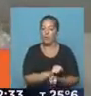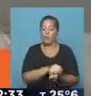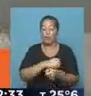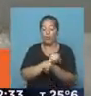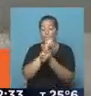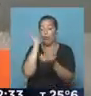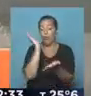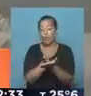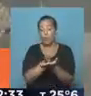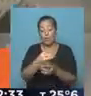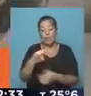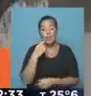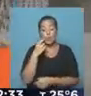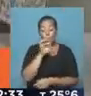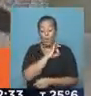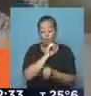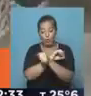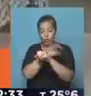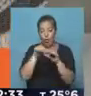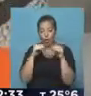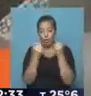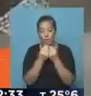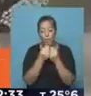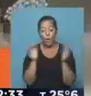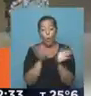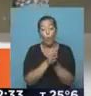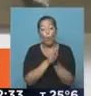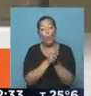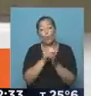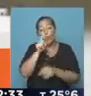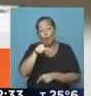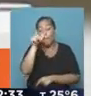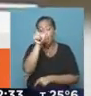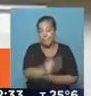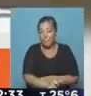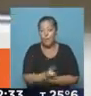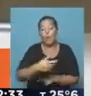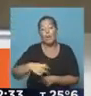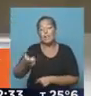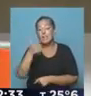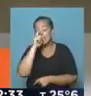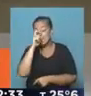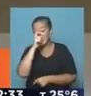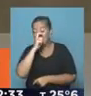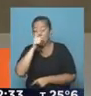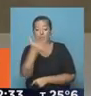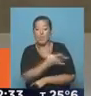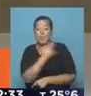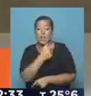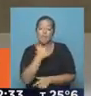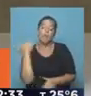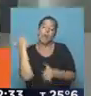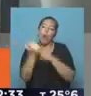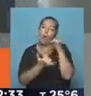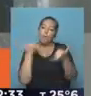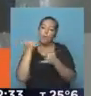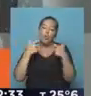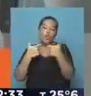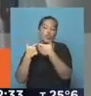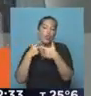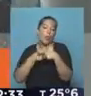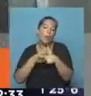19 junto con él otros 77 altos cargos de la empresa sear a colaborar delatando a sus socios políticos a